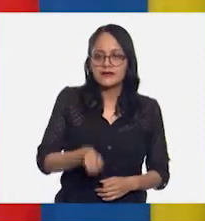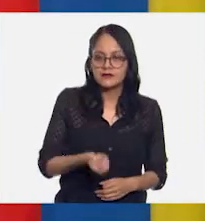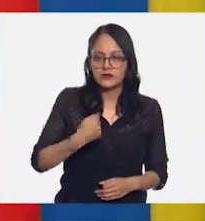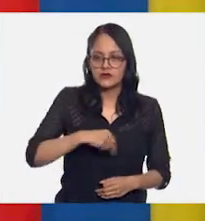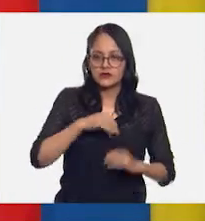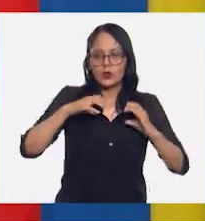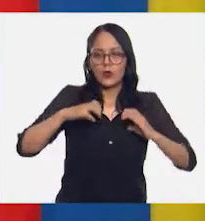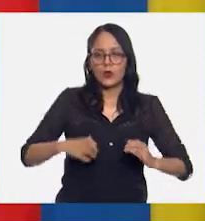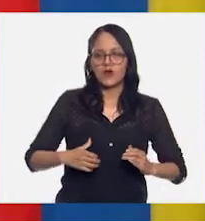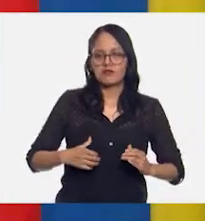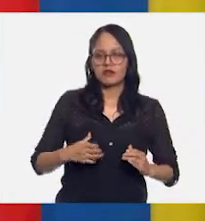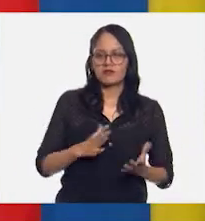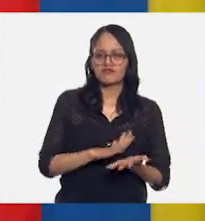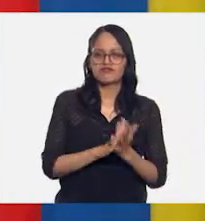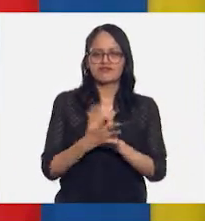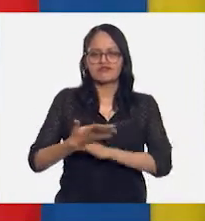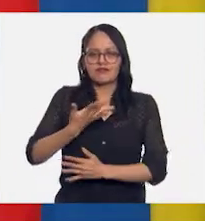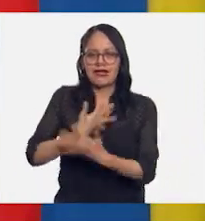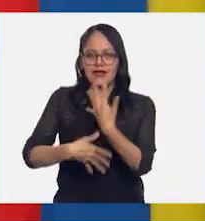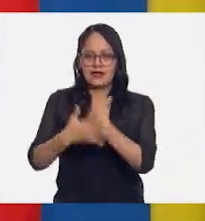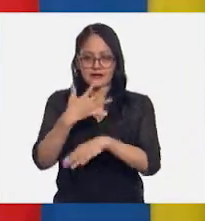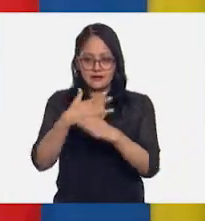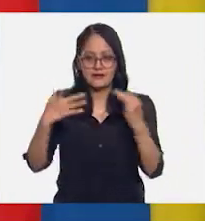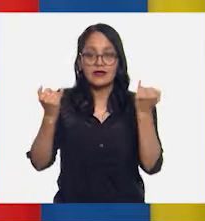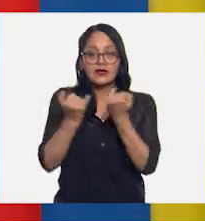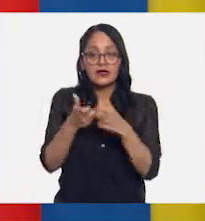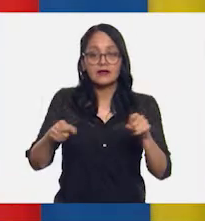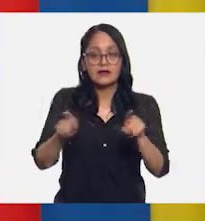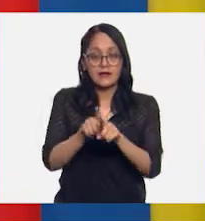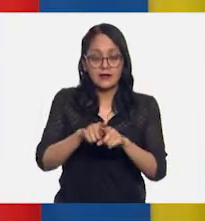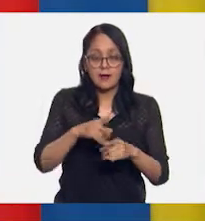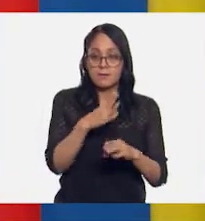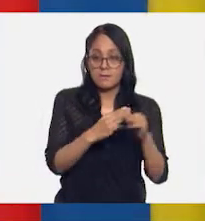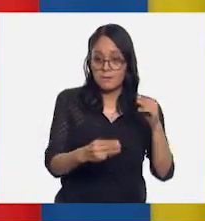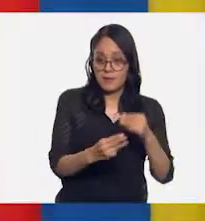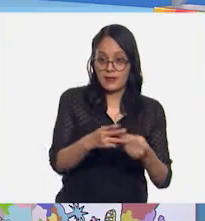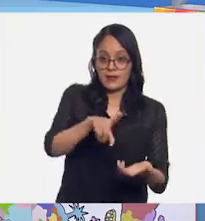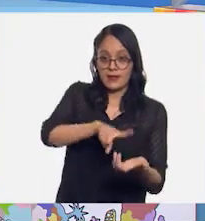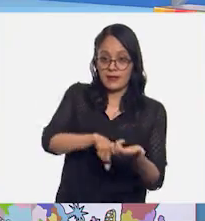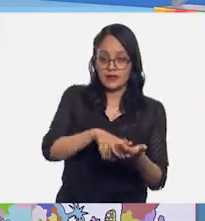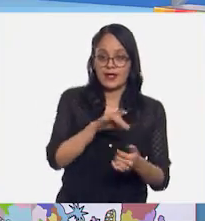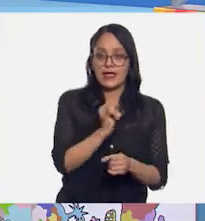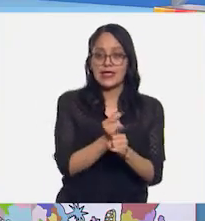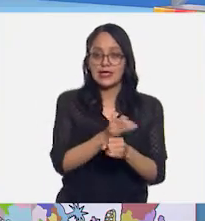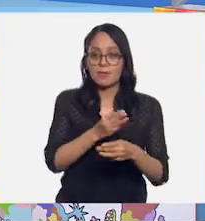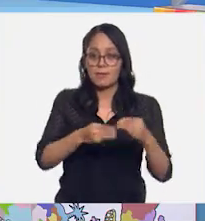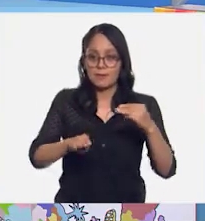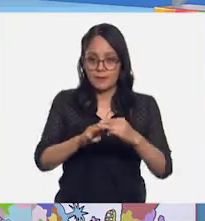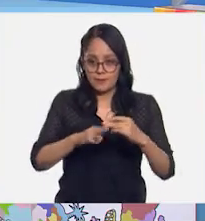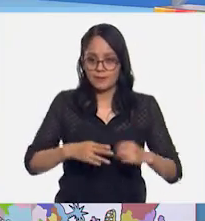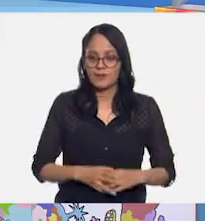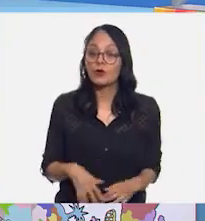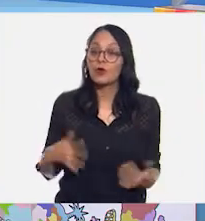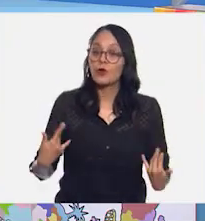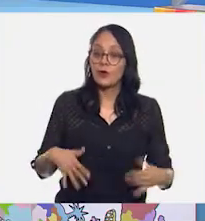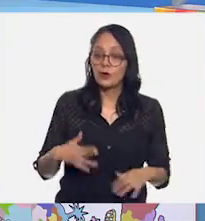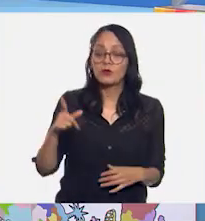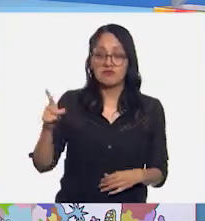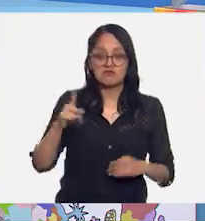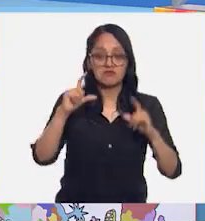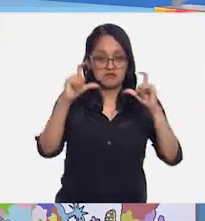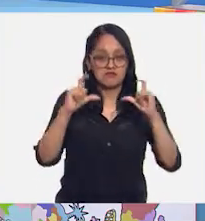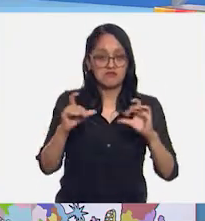con el cuerpo, y por otro, la inmaterialidad de la materia. María, me gustó mucho tu paráfrasis del